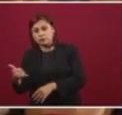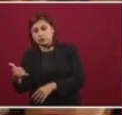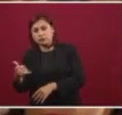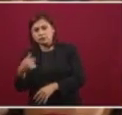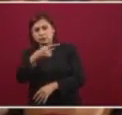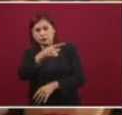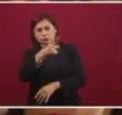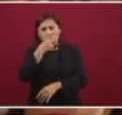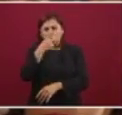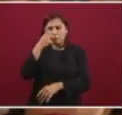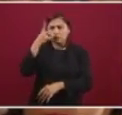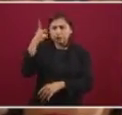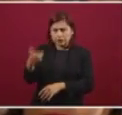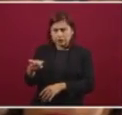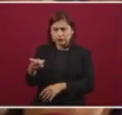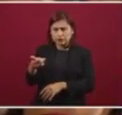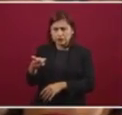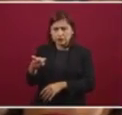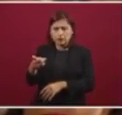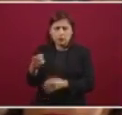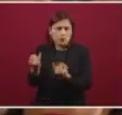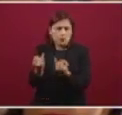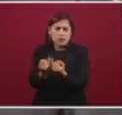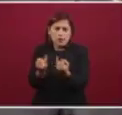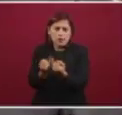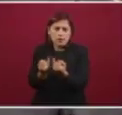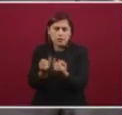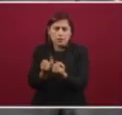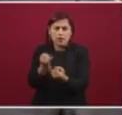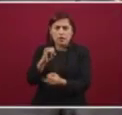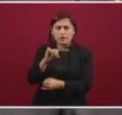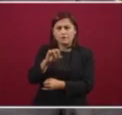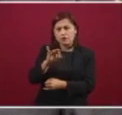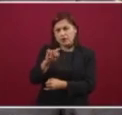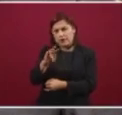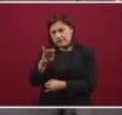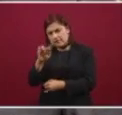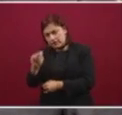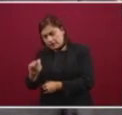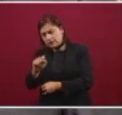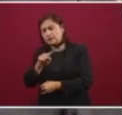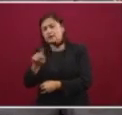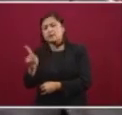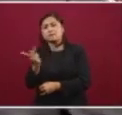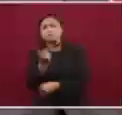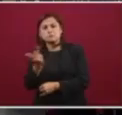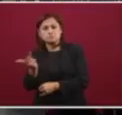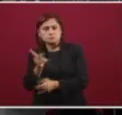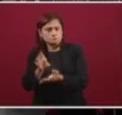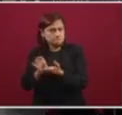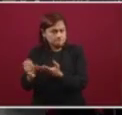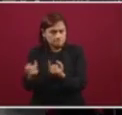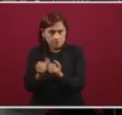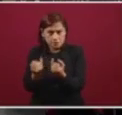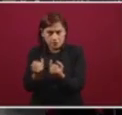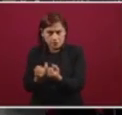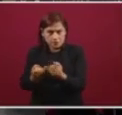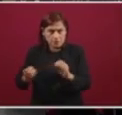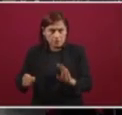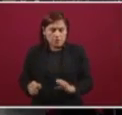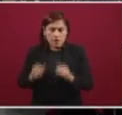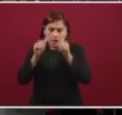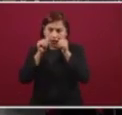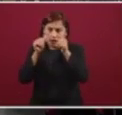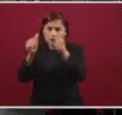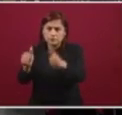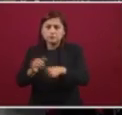que se le da a los que tienen un crédito del Infonavit. Pero en los hechos no ha sido así, pues se continúa con la misma